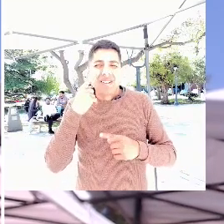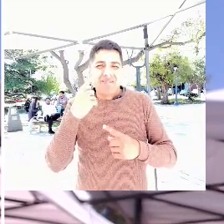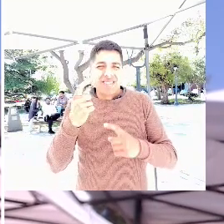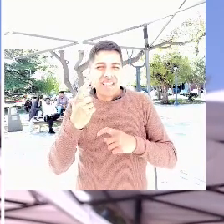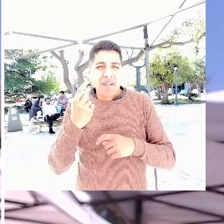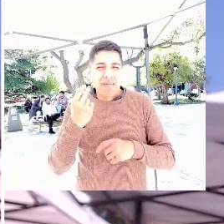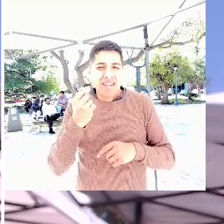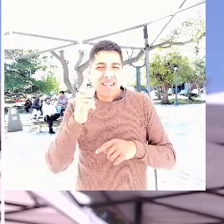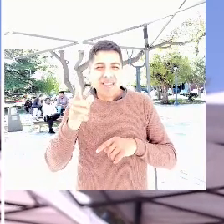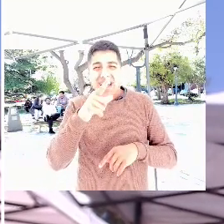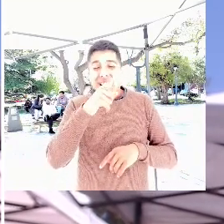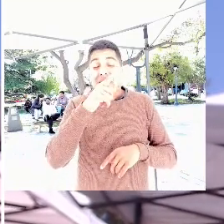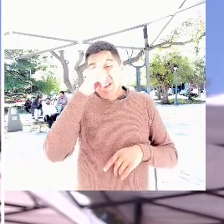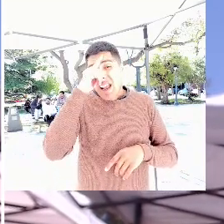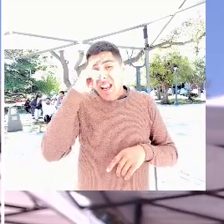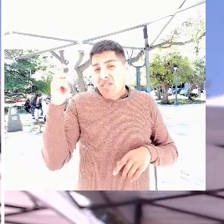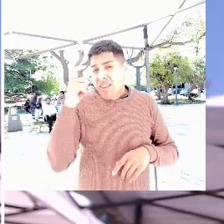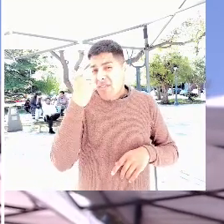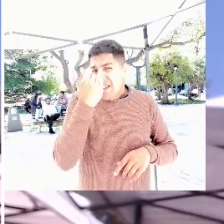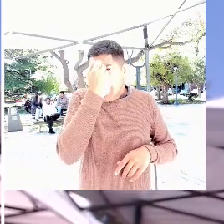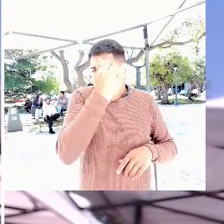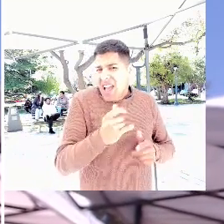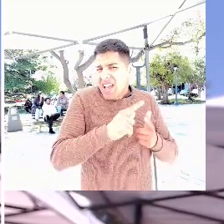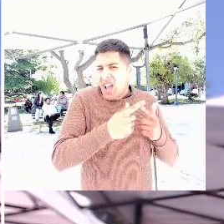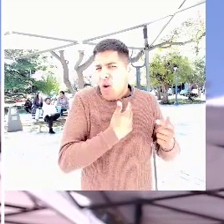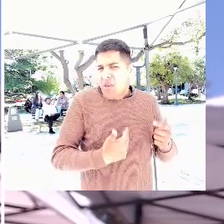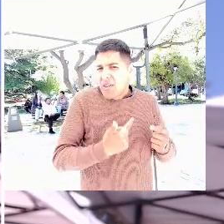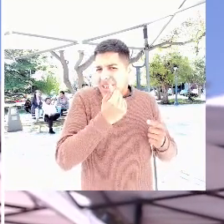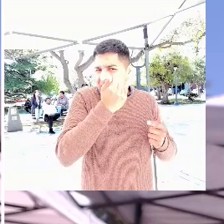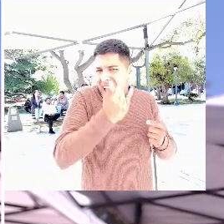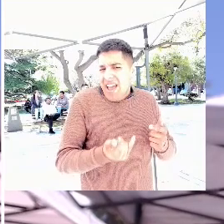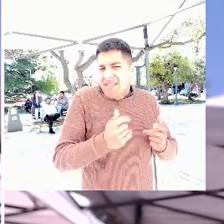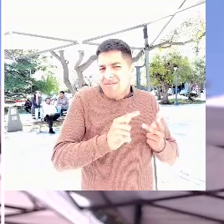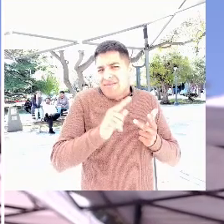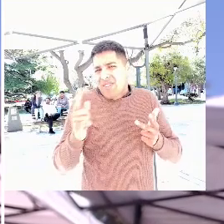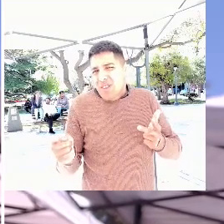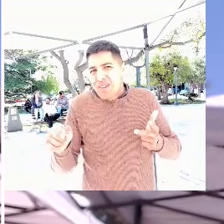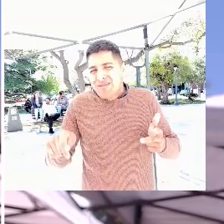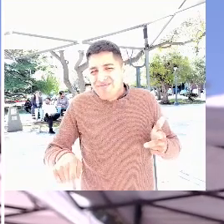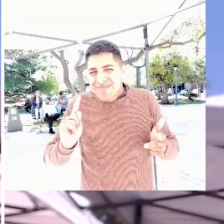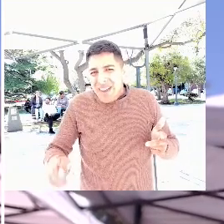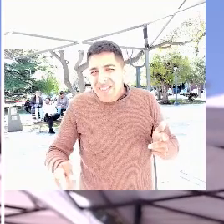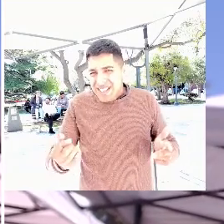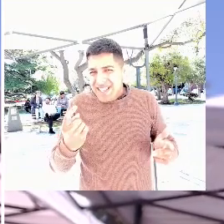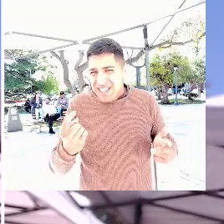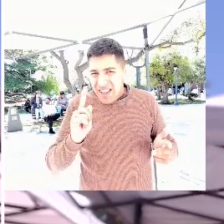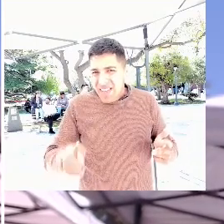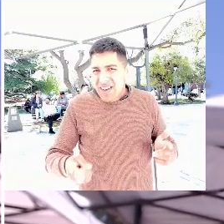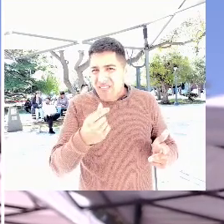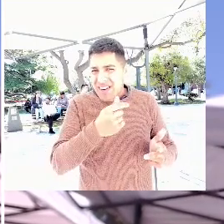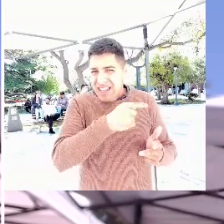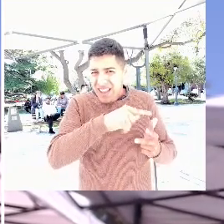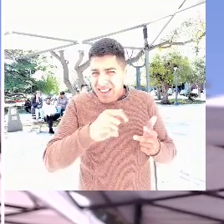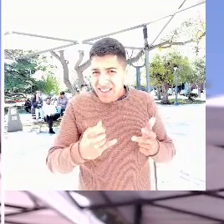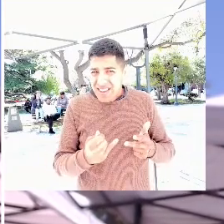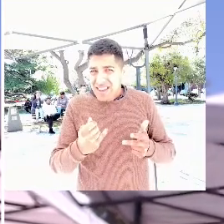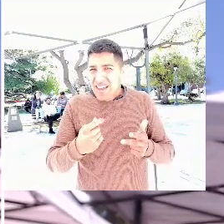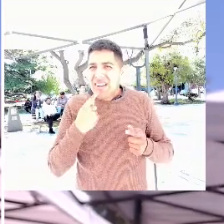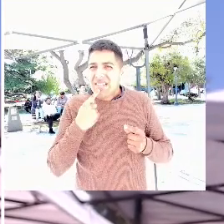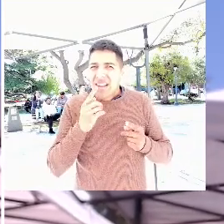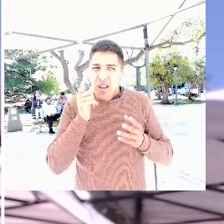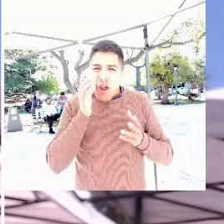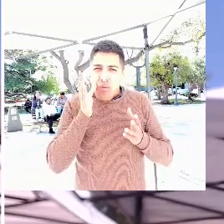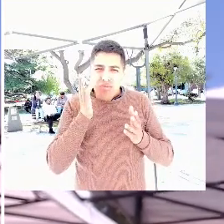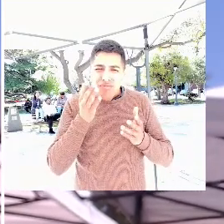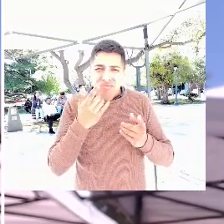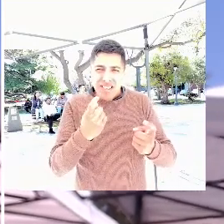a nivel nacional las tiene, a nivel provincial también la tiene. Nuestro municipio también lo necesita para justamente atender las necesidades que